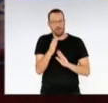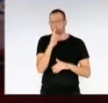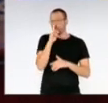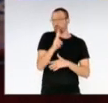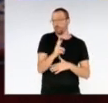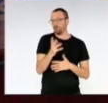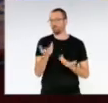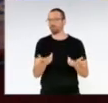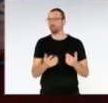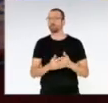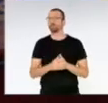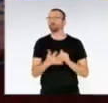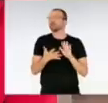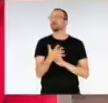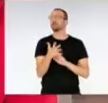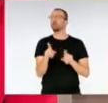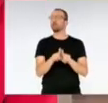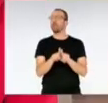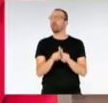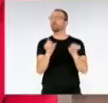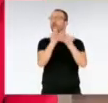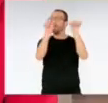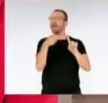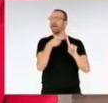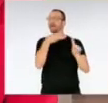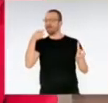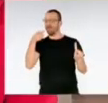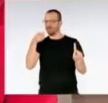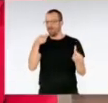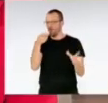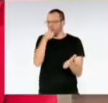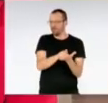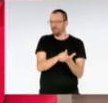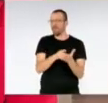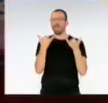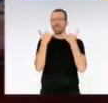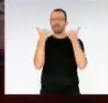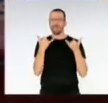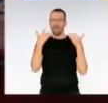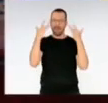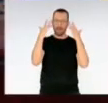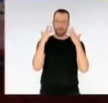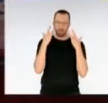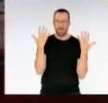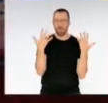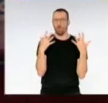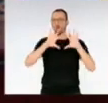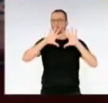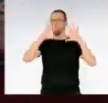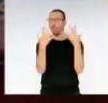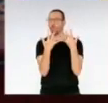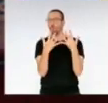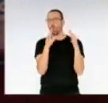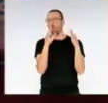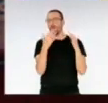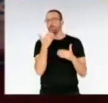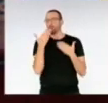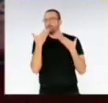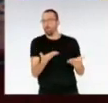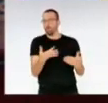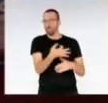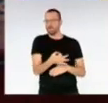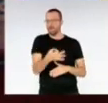volveremos a ser referente, volveremos a ser la punta de lanza de las renovables y un referente mundial en la producción de renovables. Esto es un